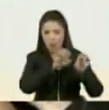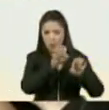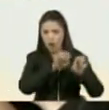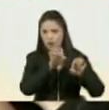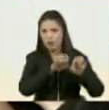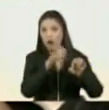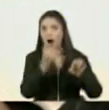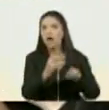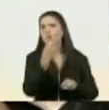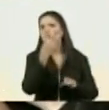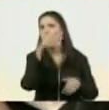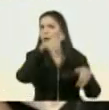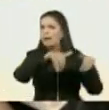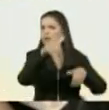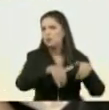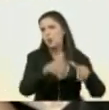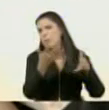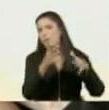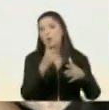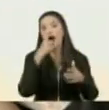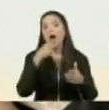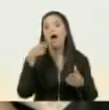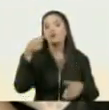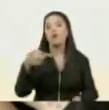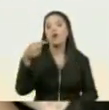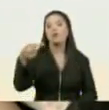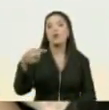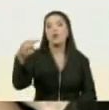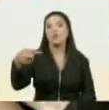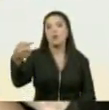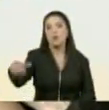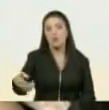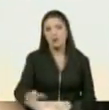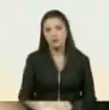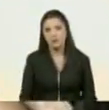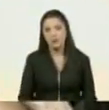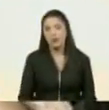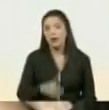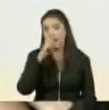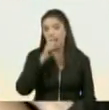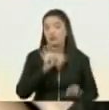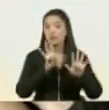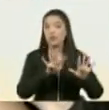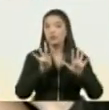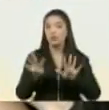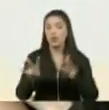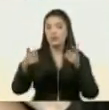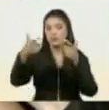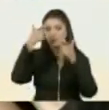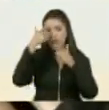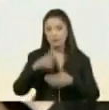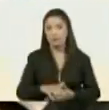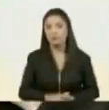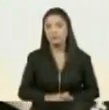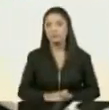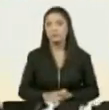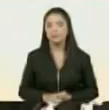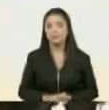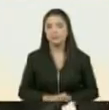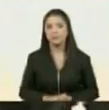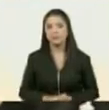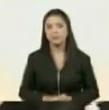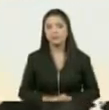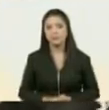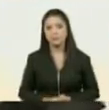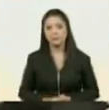de 2 elecciones en promedio por año desde que en el año 99 Hugo Chávez transformó para siempre la historia de este país. Alcalde,